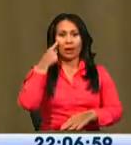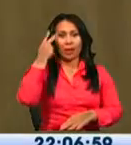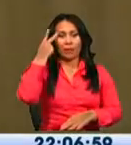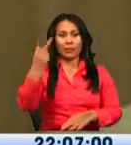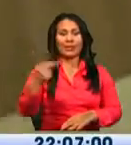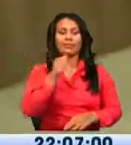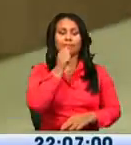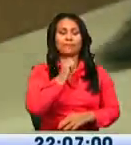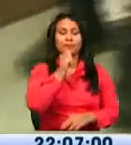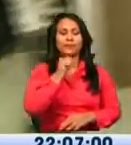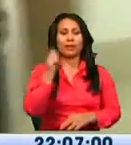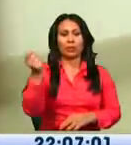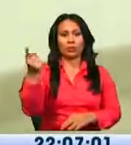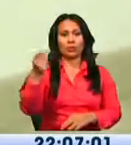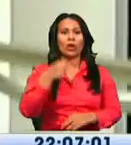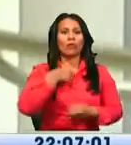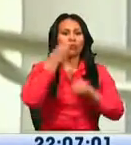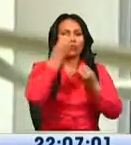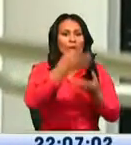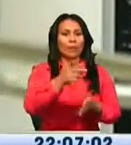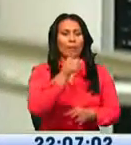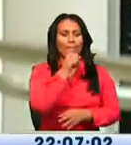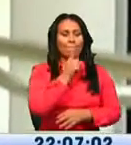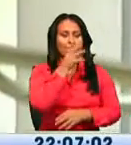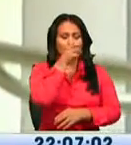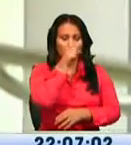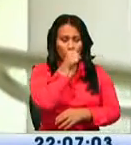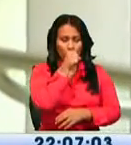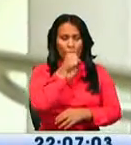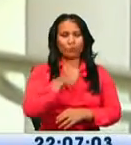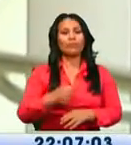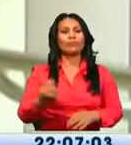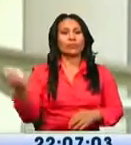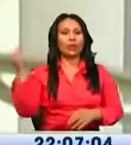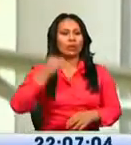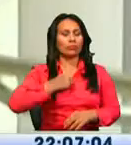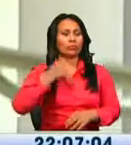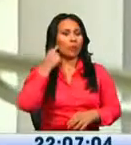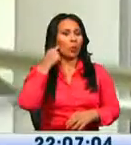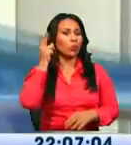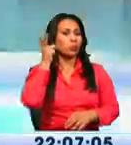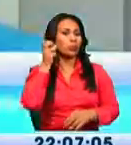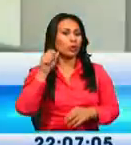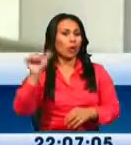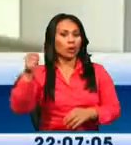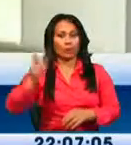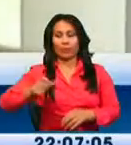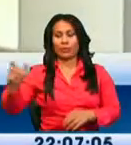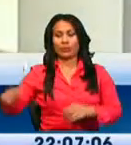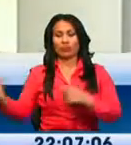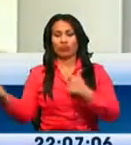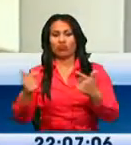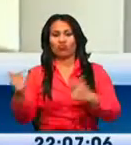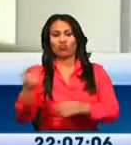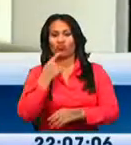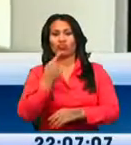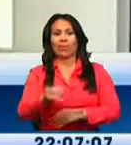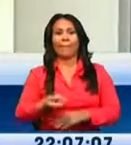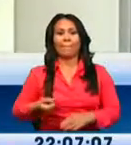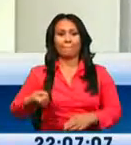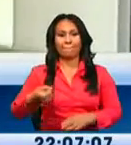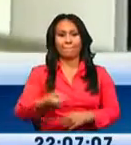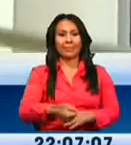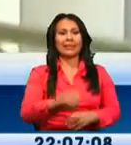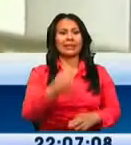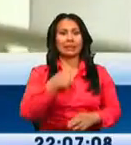escuchó en una conversación. Que él fue el que había matado al turista japonés, discutiendo con otro, que si decía que él había matado al turista japonés, él iba a decir